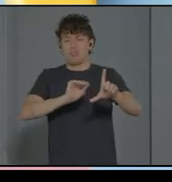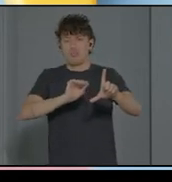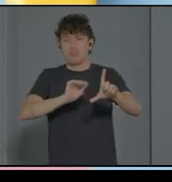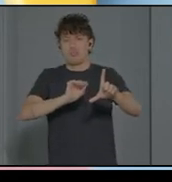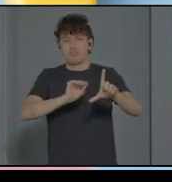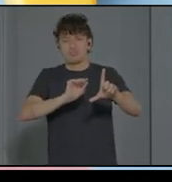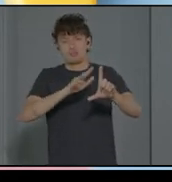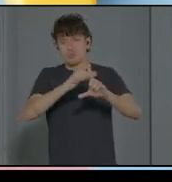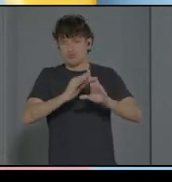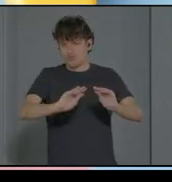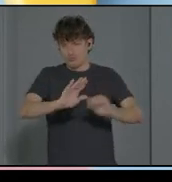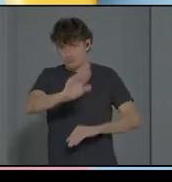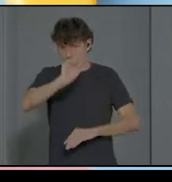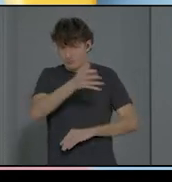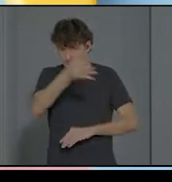atañe